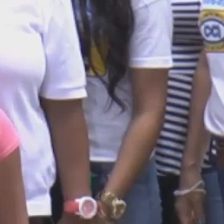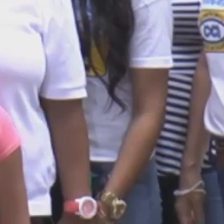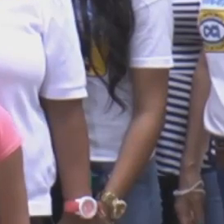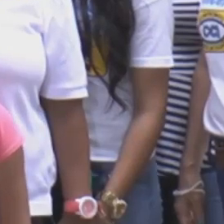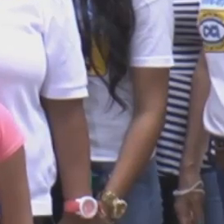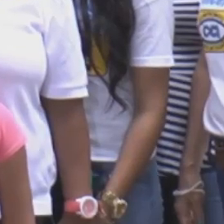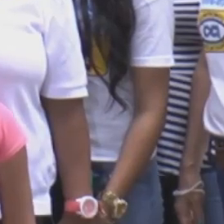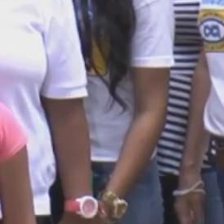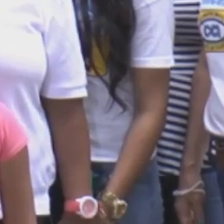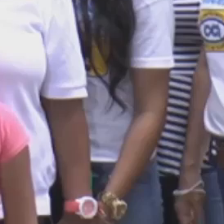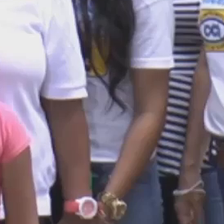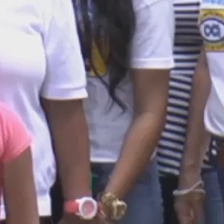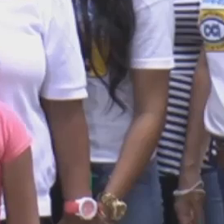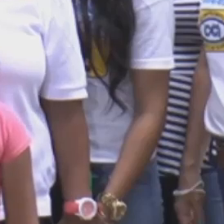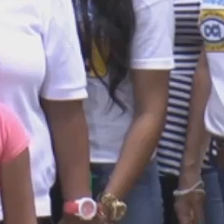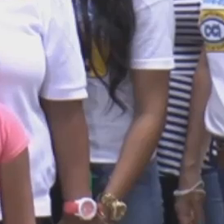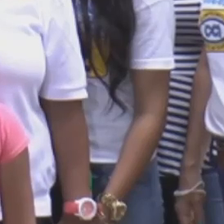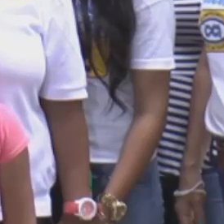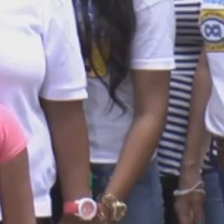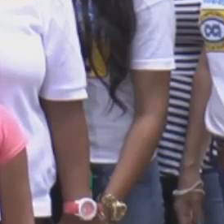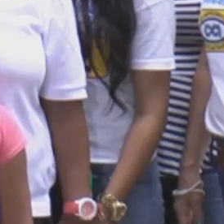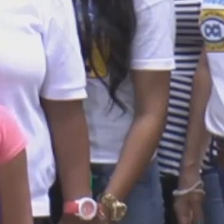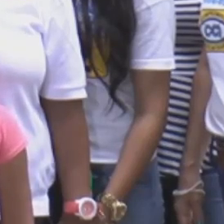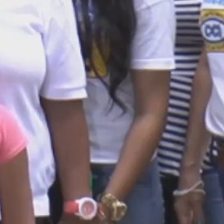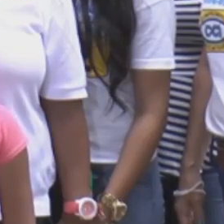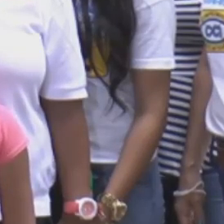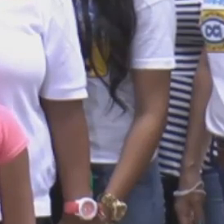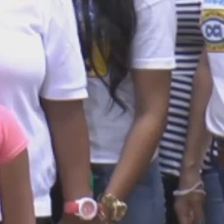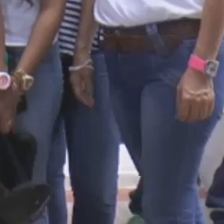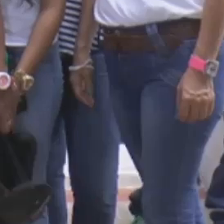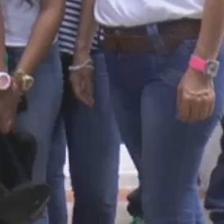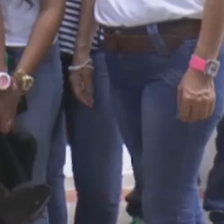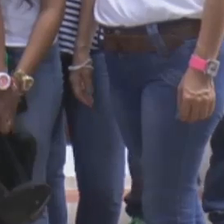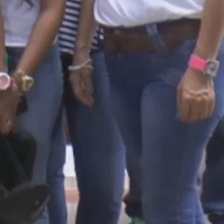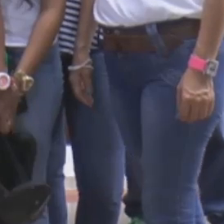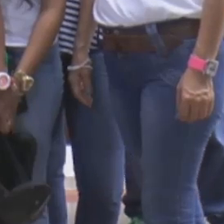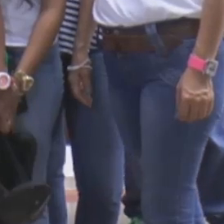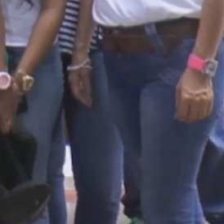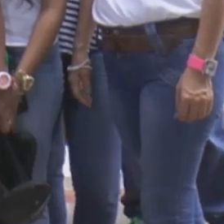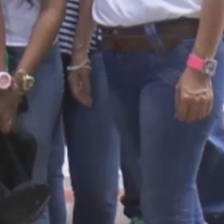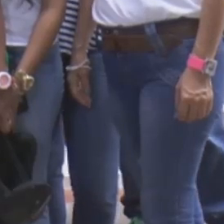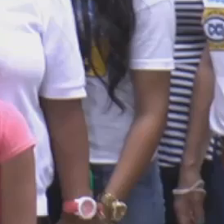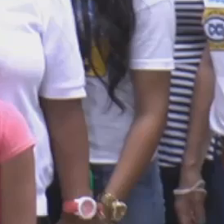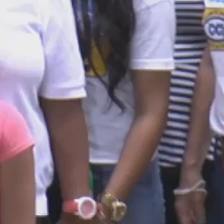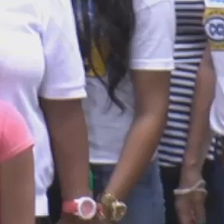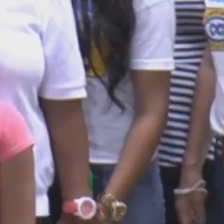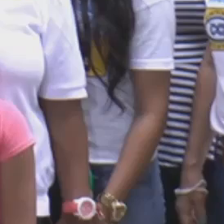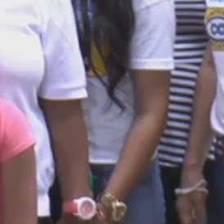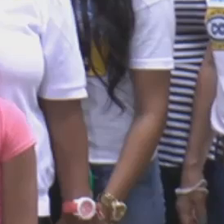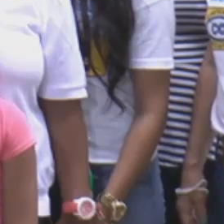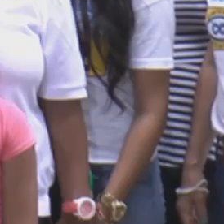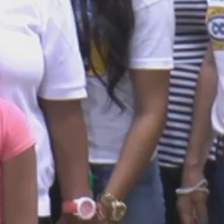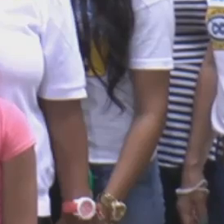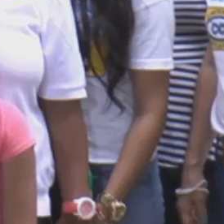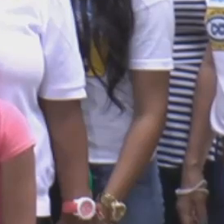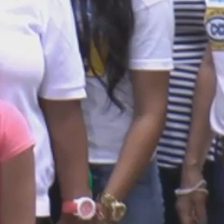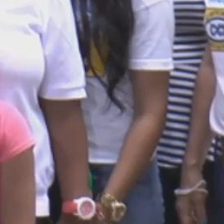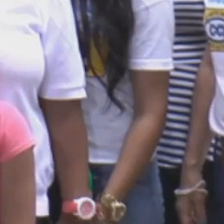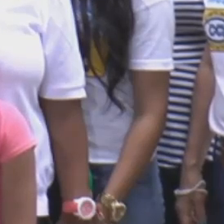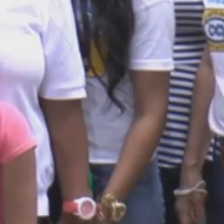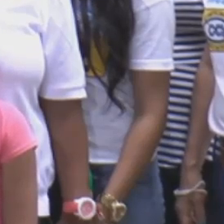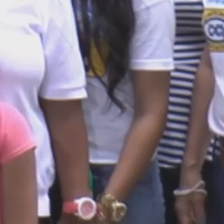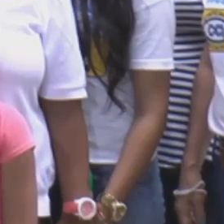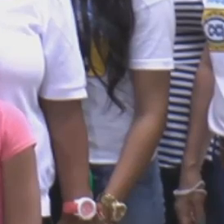Barranca Bermeja. Quiero compartir con ustedes esta inmensa alegría que hoy me llena el corazón. Ya aparecemos en nuestro